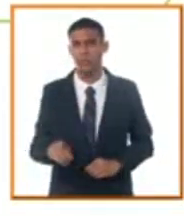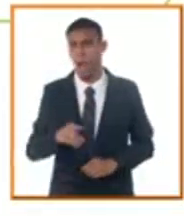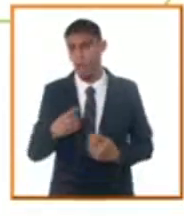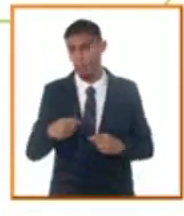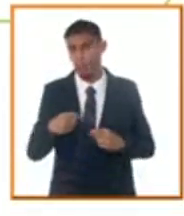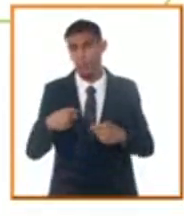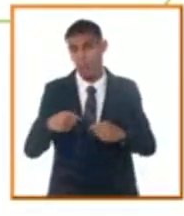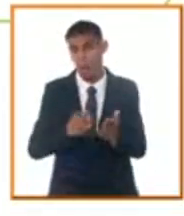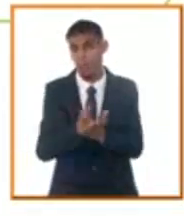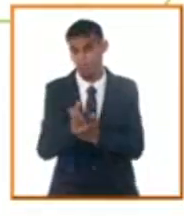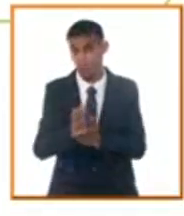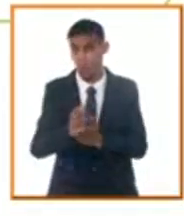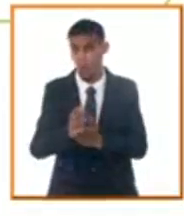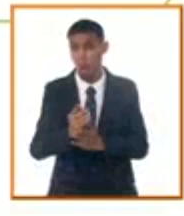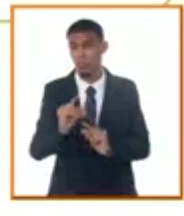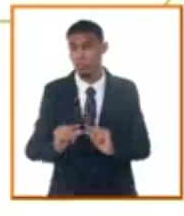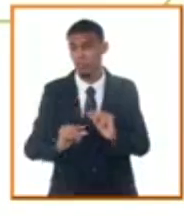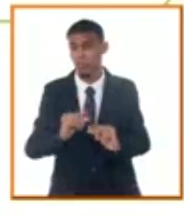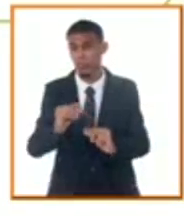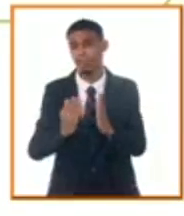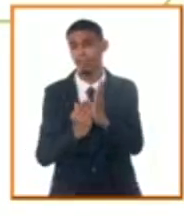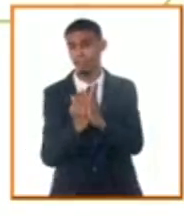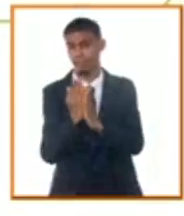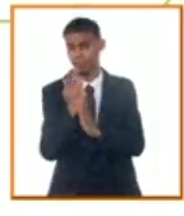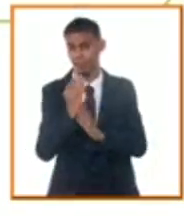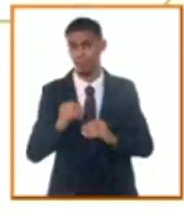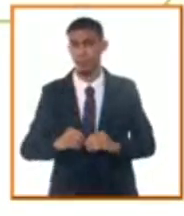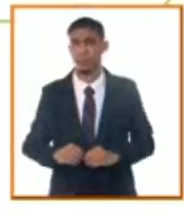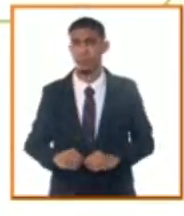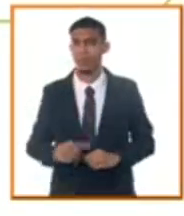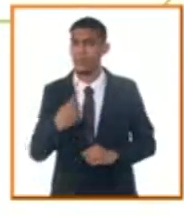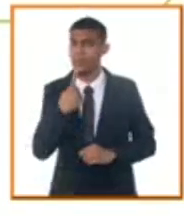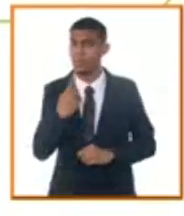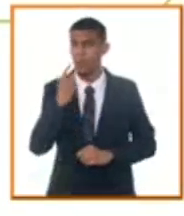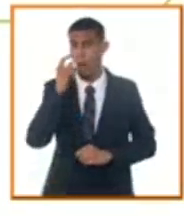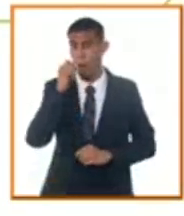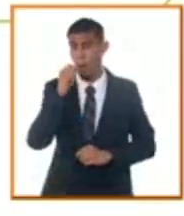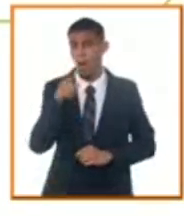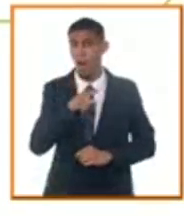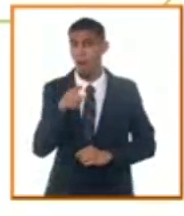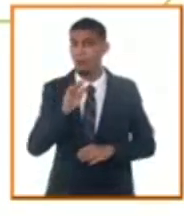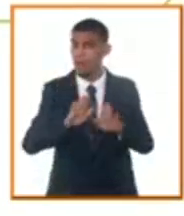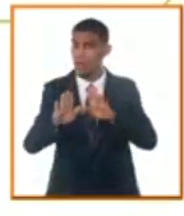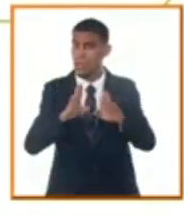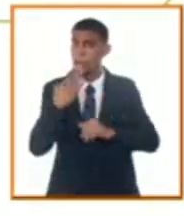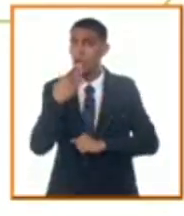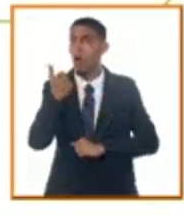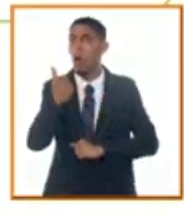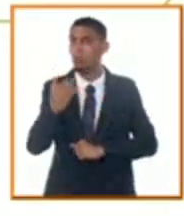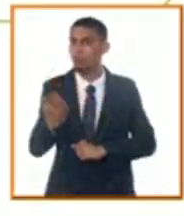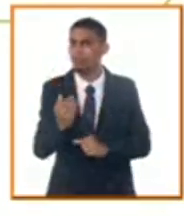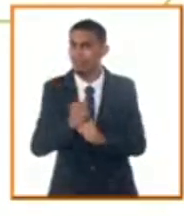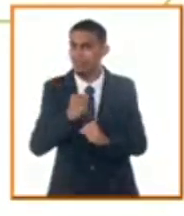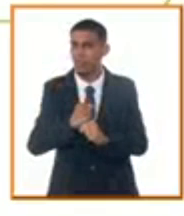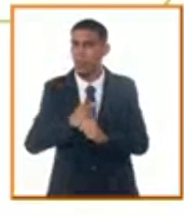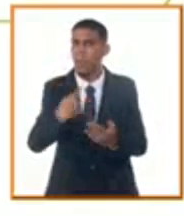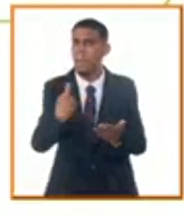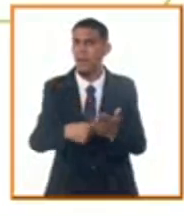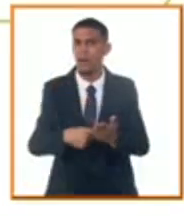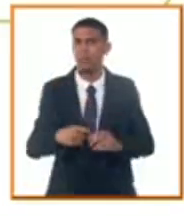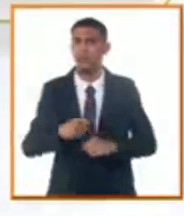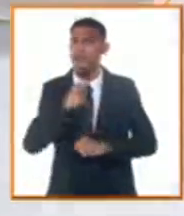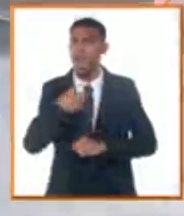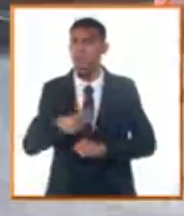que continuar avanzando. Todavía ahí se puede hacer mucho más, sobre todo en las tiendas, puede agilizar aún más el tema de los pagos. Ahora, en la